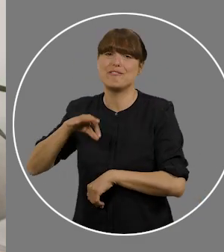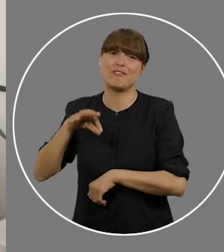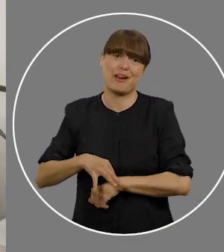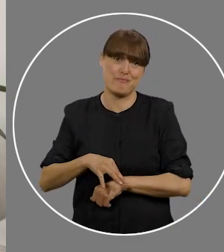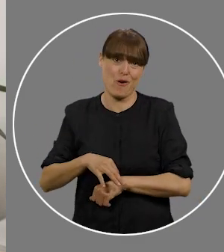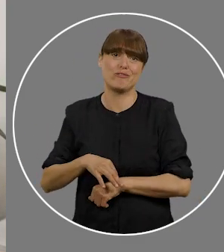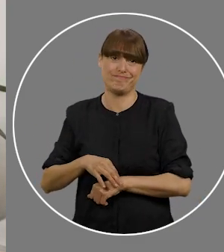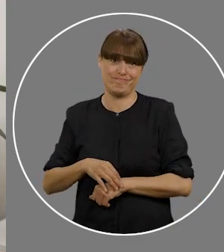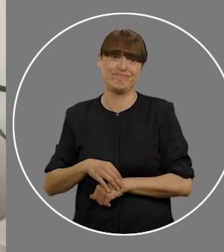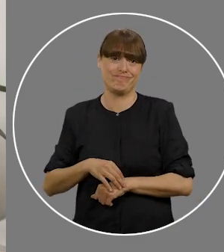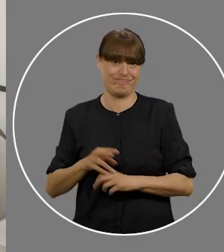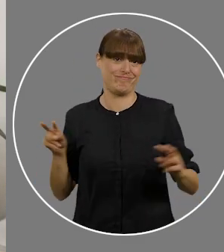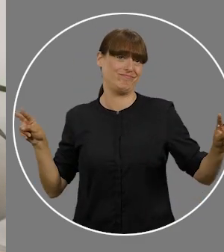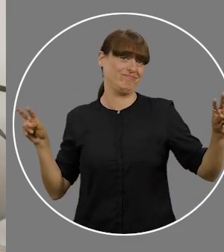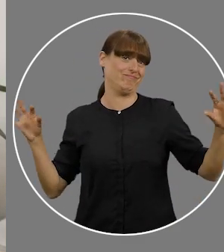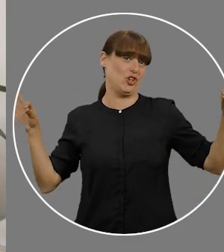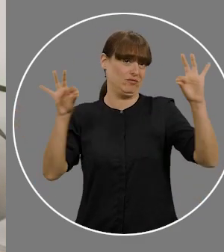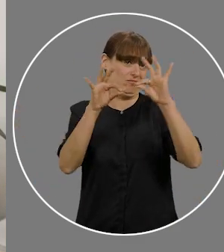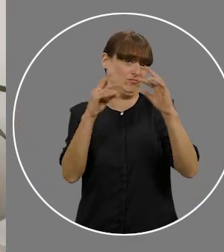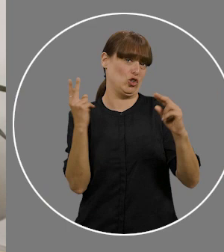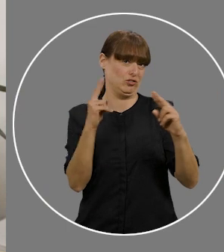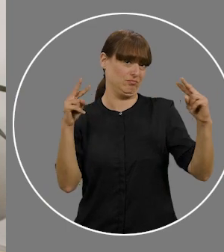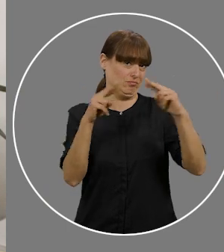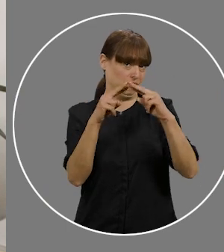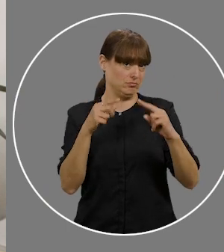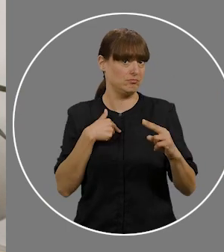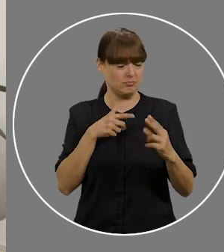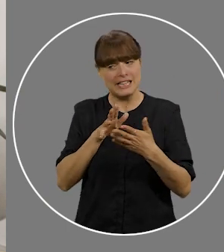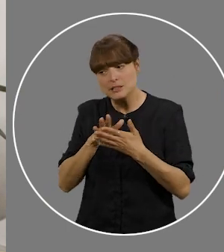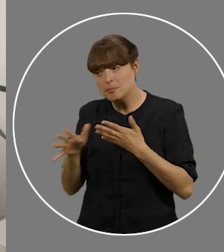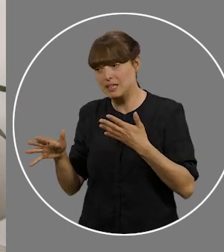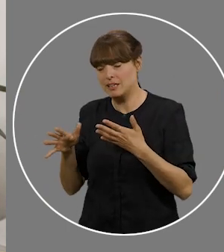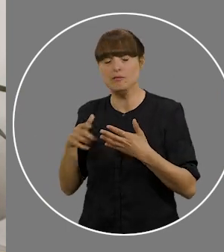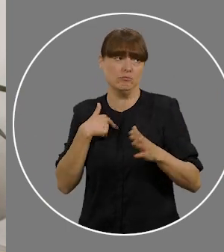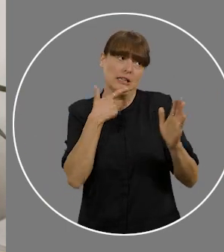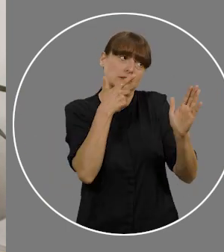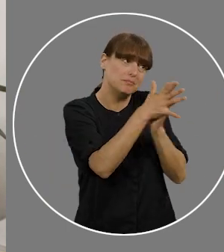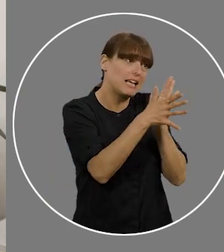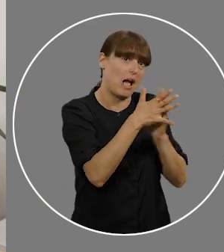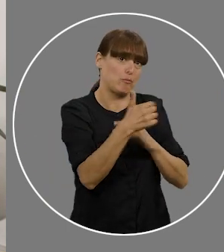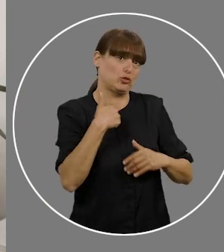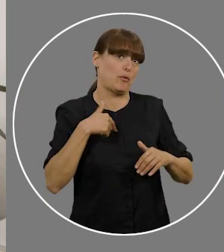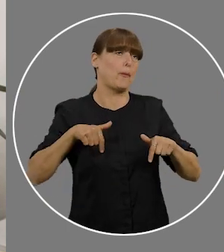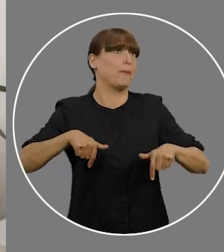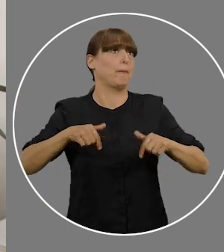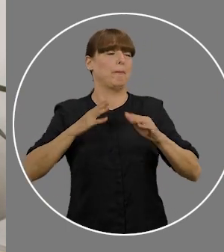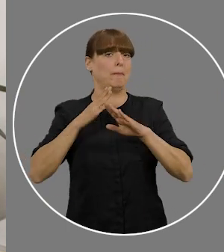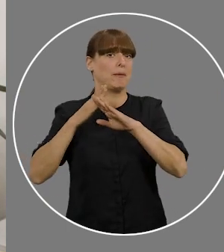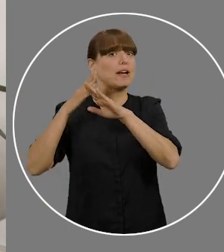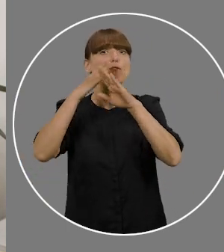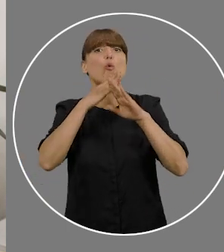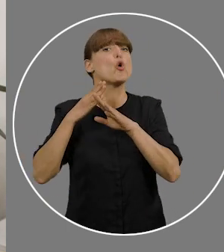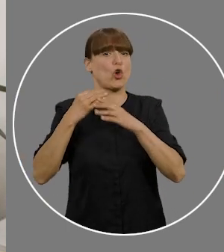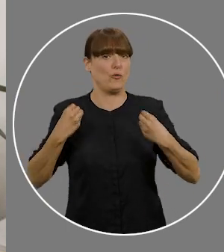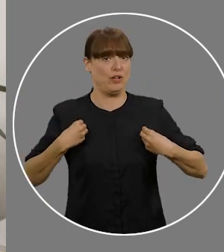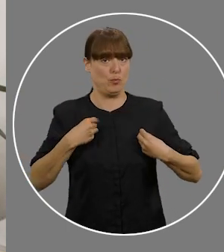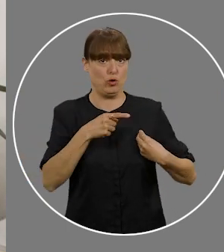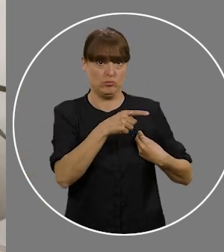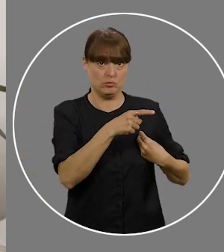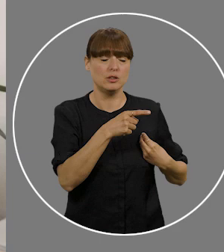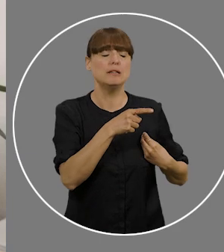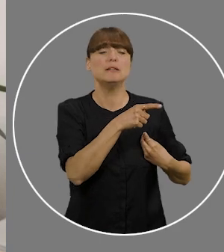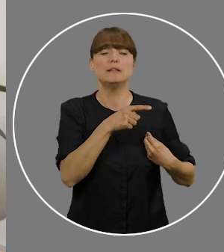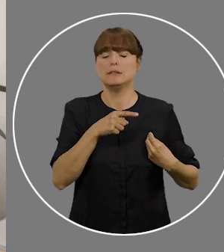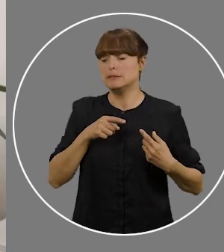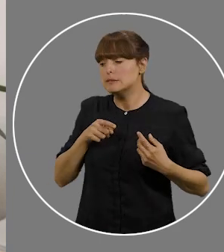Y entonces, pues, le dijimos la verdad, que vivíamos allí. Y entonces, primero pensaba que era